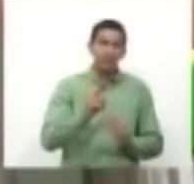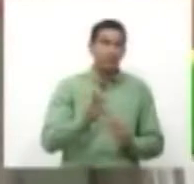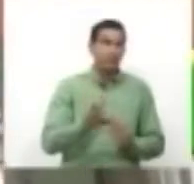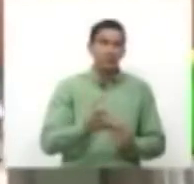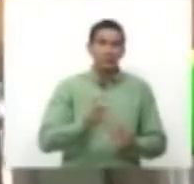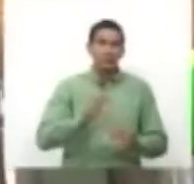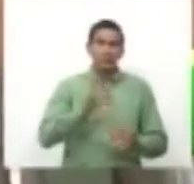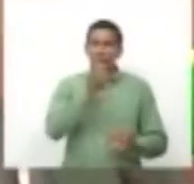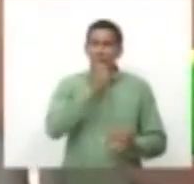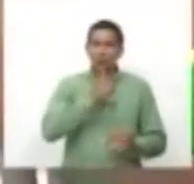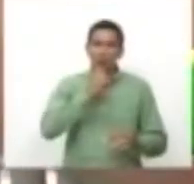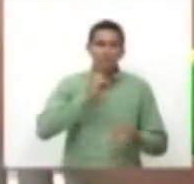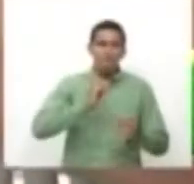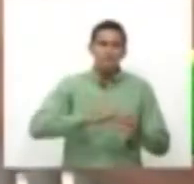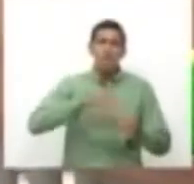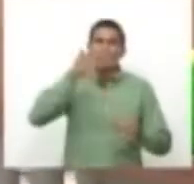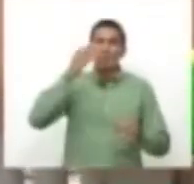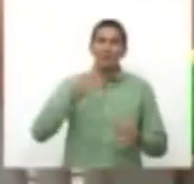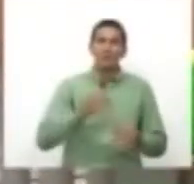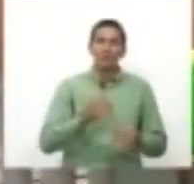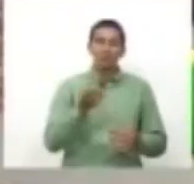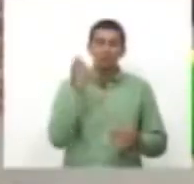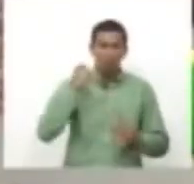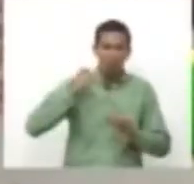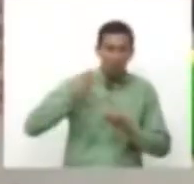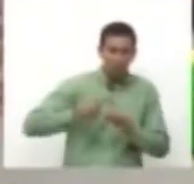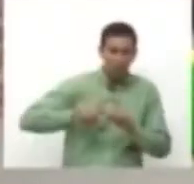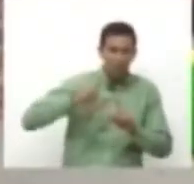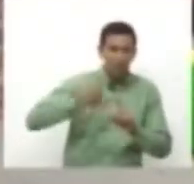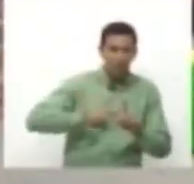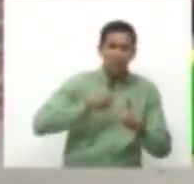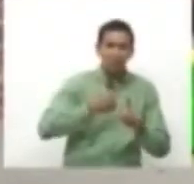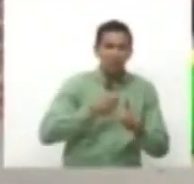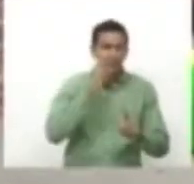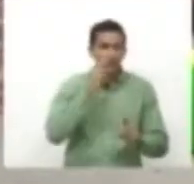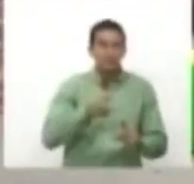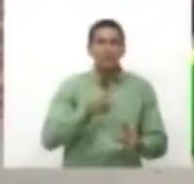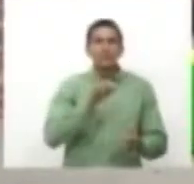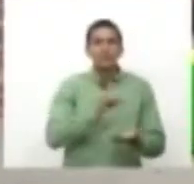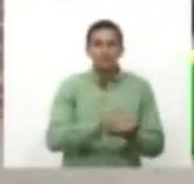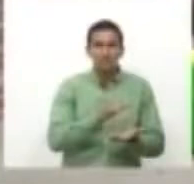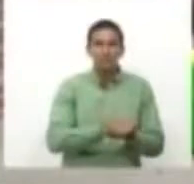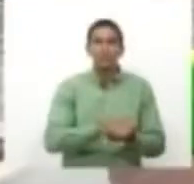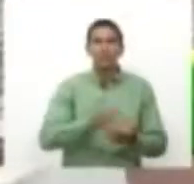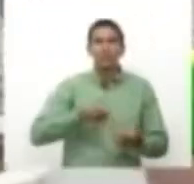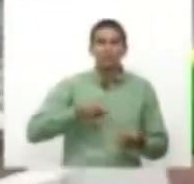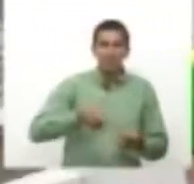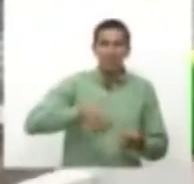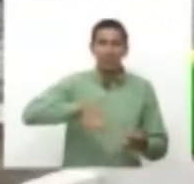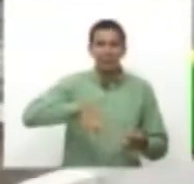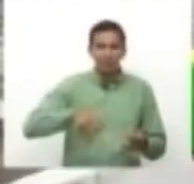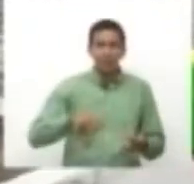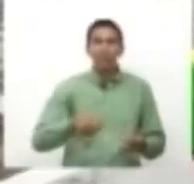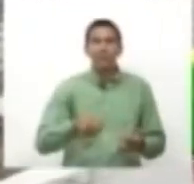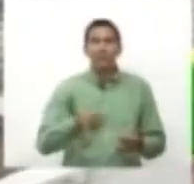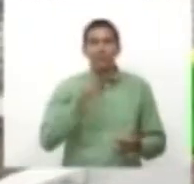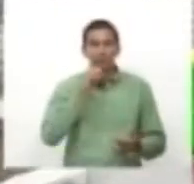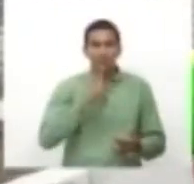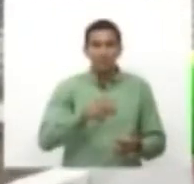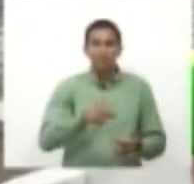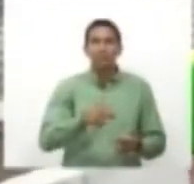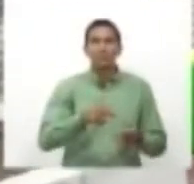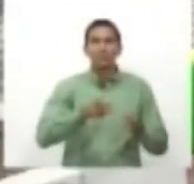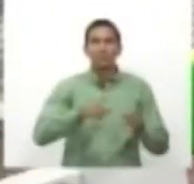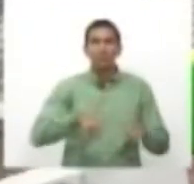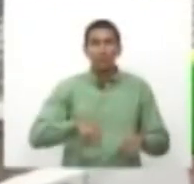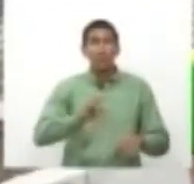la copa, ya que aseguran que desde hace varios meses vienen siendo azotados por delincuentes que no solo atracan, sino que también se